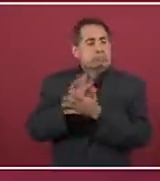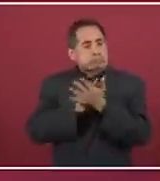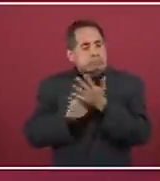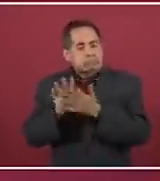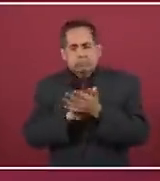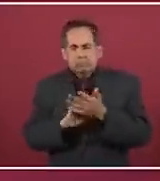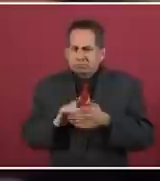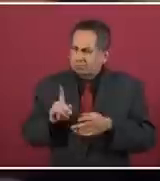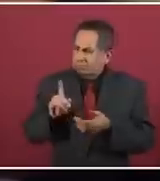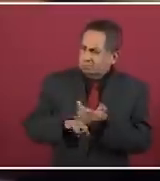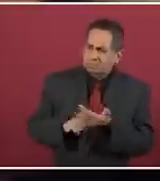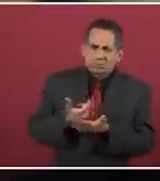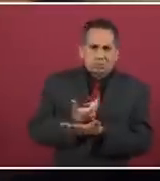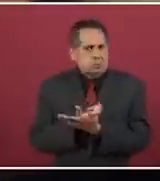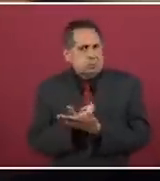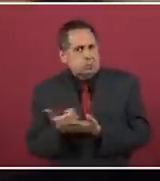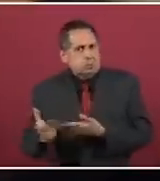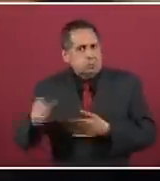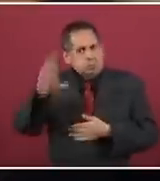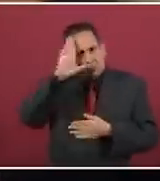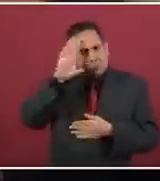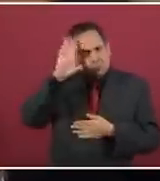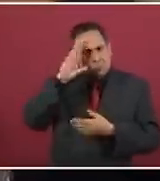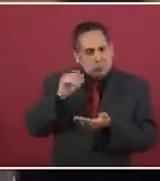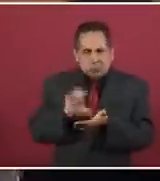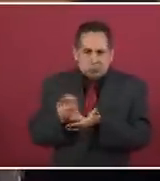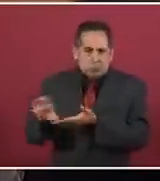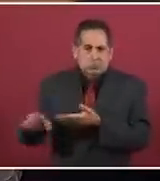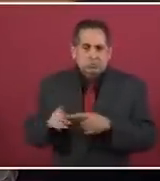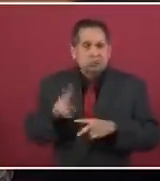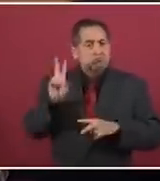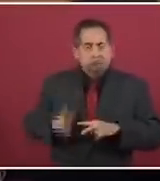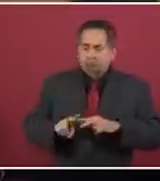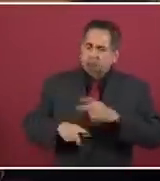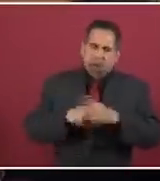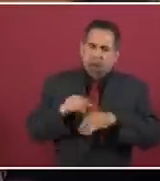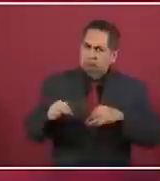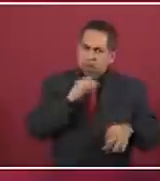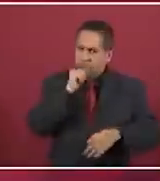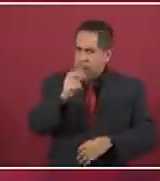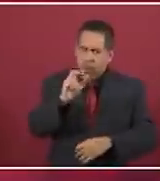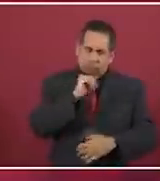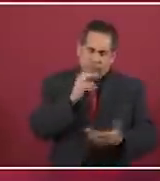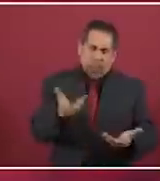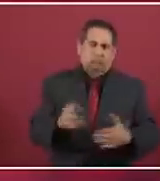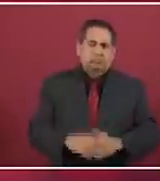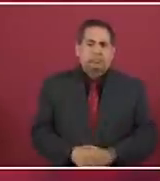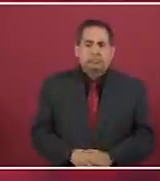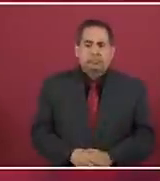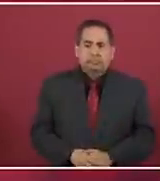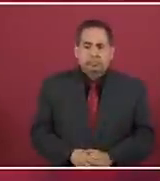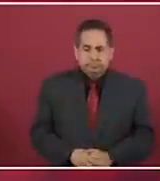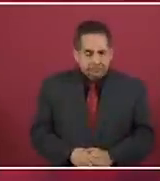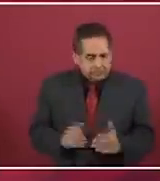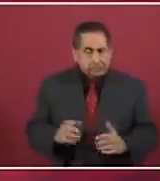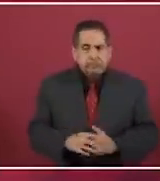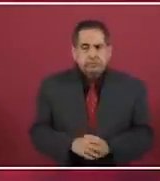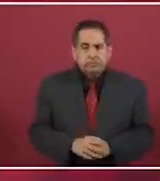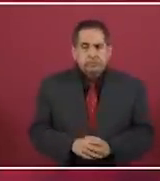con altos salarios y que además, pues hay que decirlo, no trabajan, presidente? Bueno, por